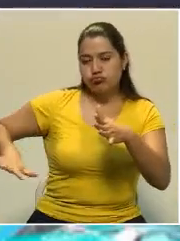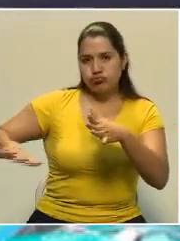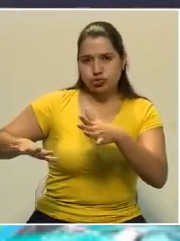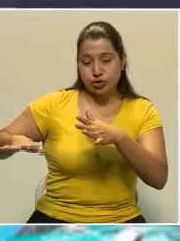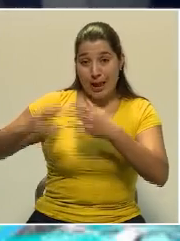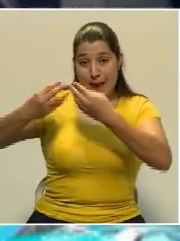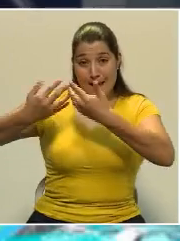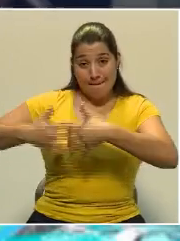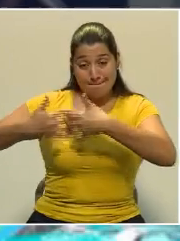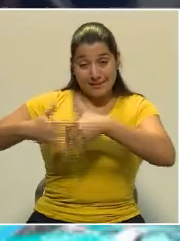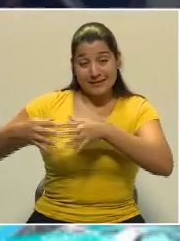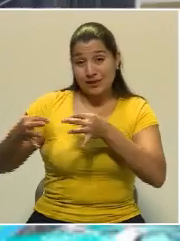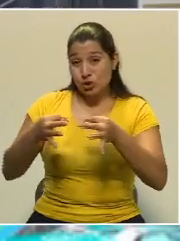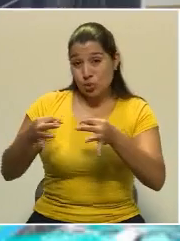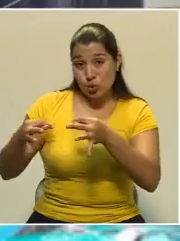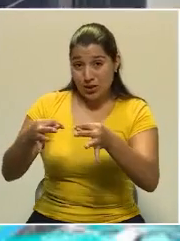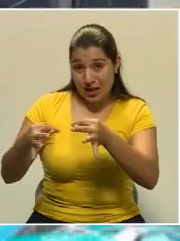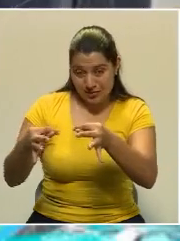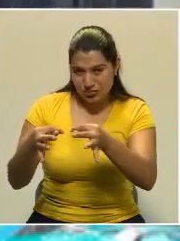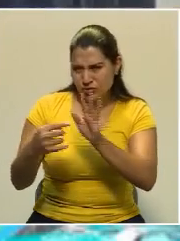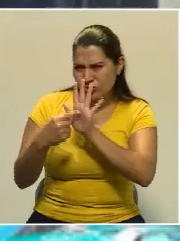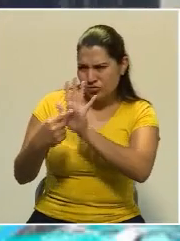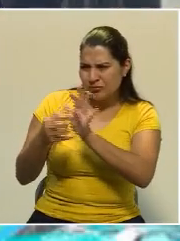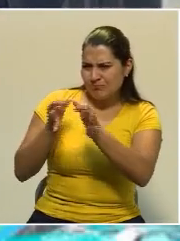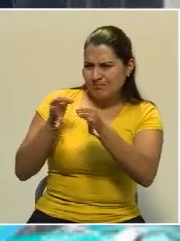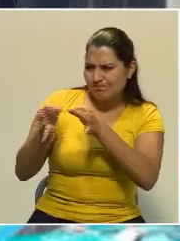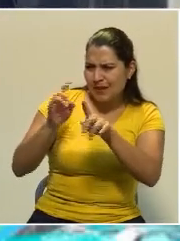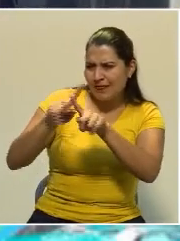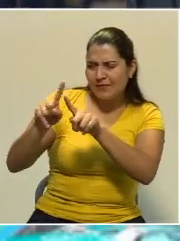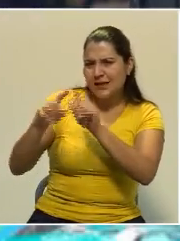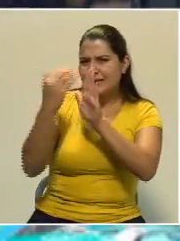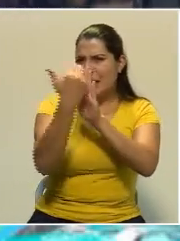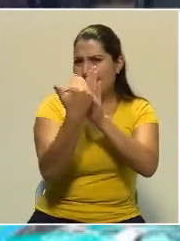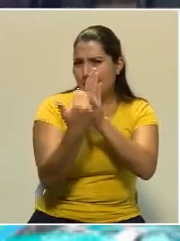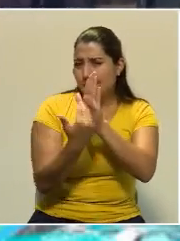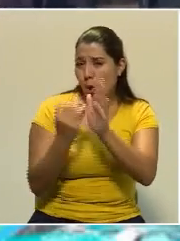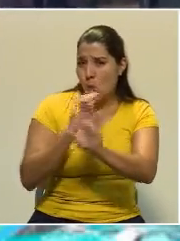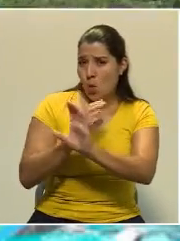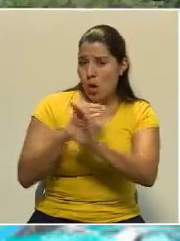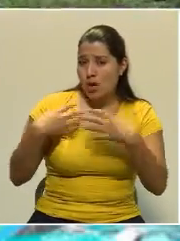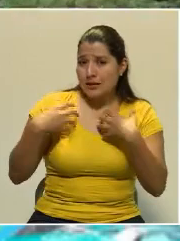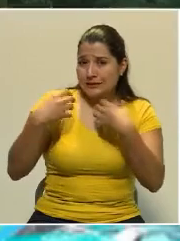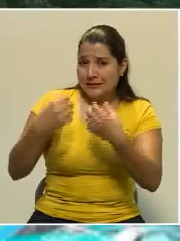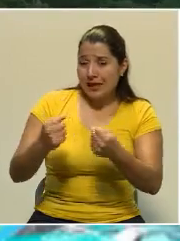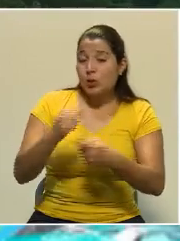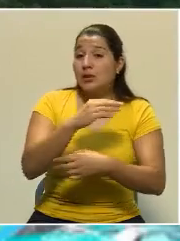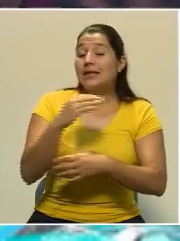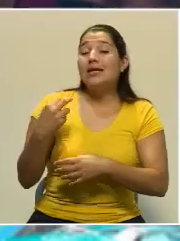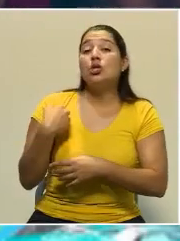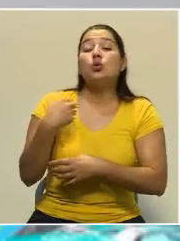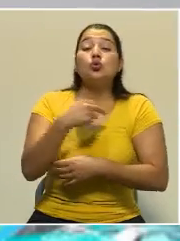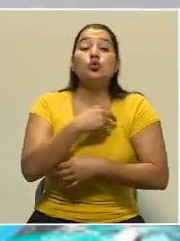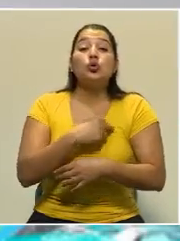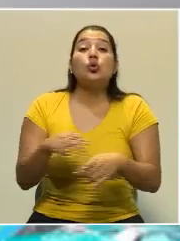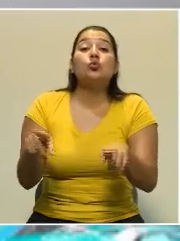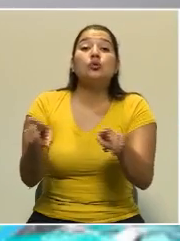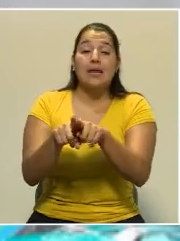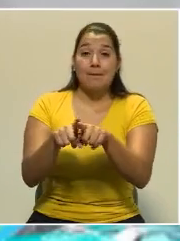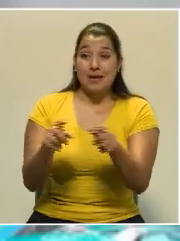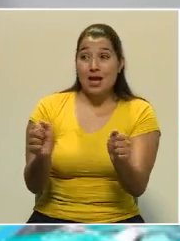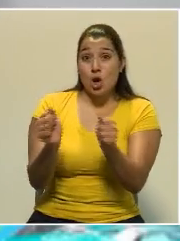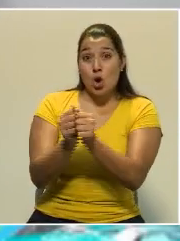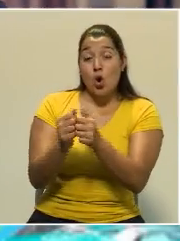diferentes sectores con los diferentes protocolos, y además hemos, digamos que con una compañía